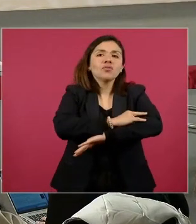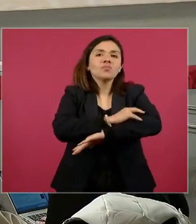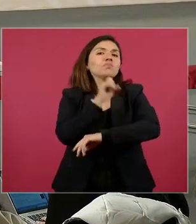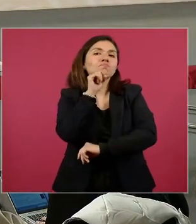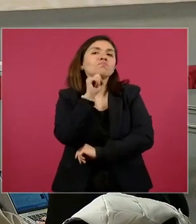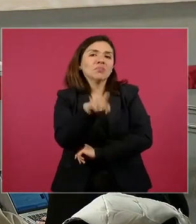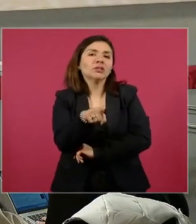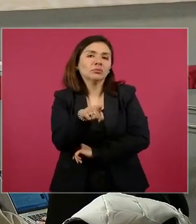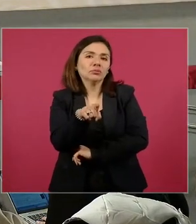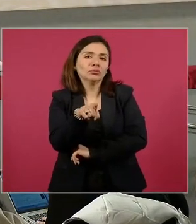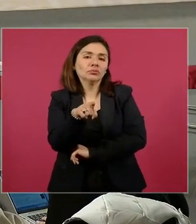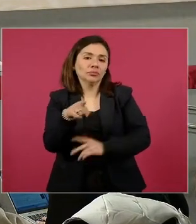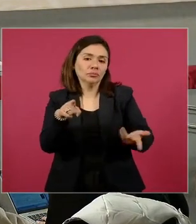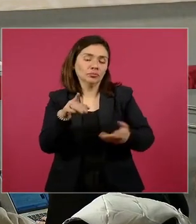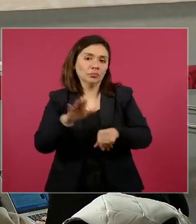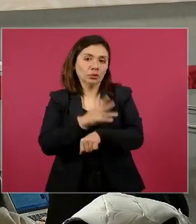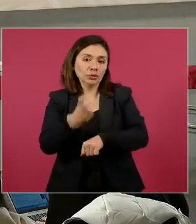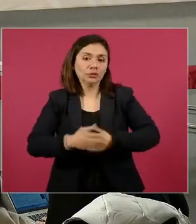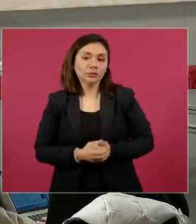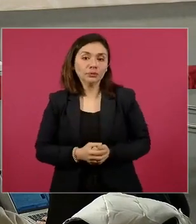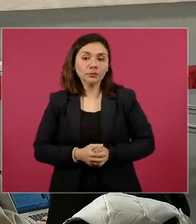Pero eso es lo que.